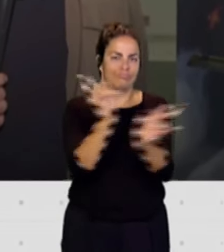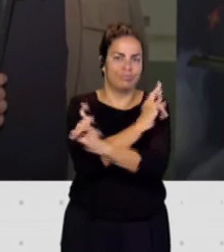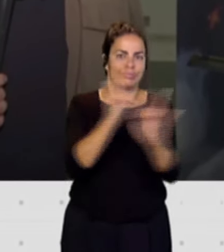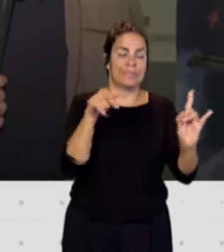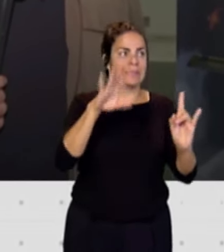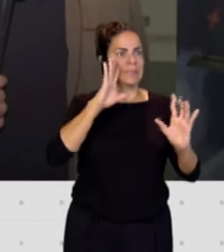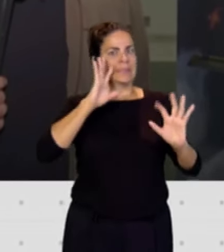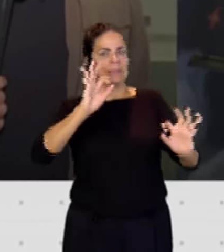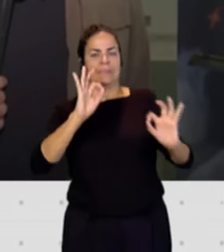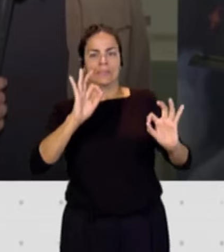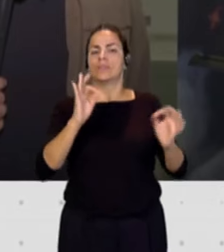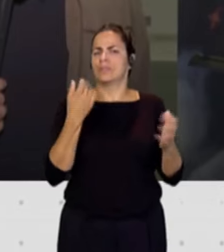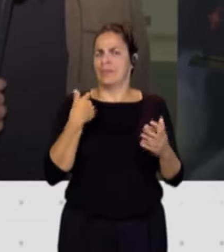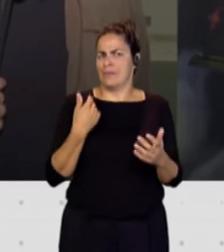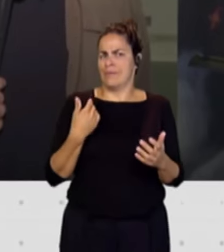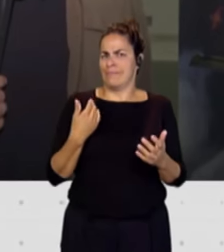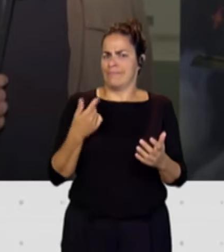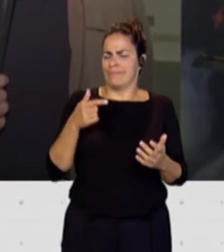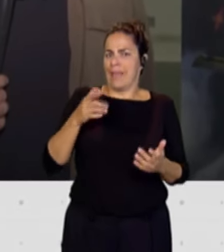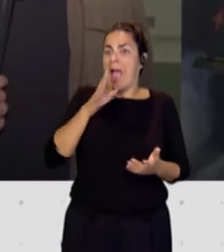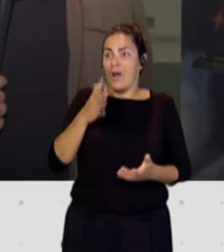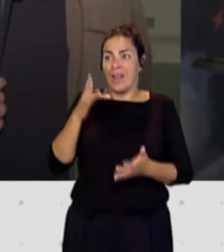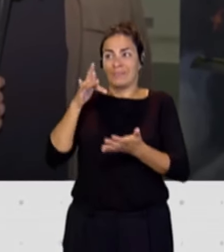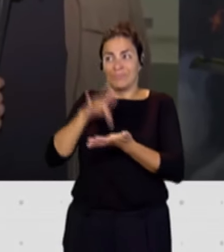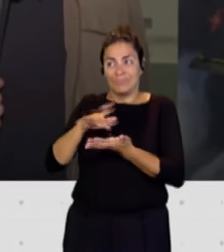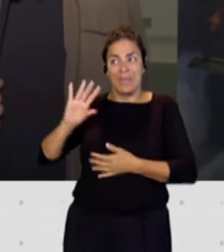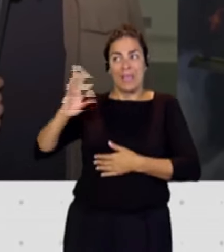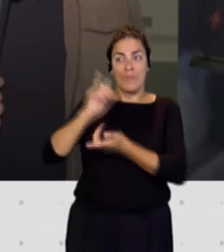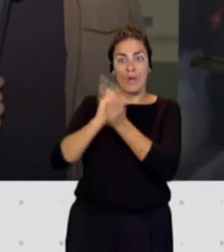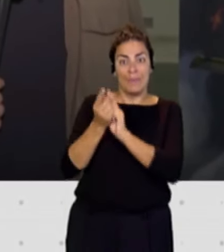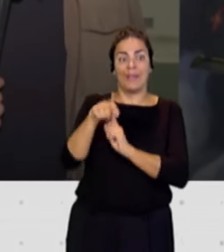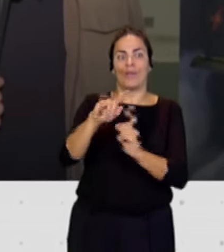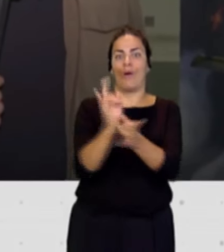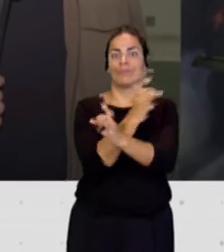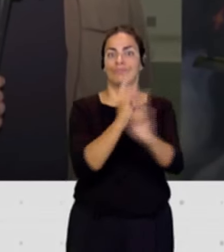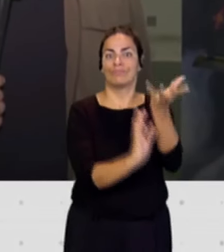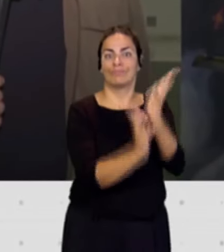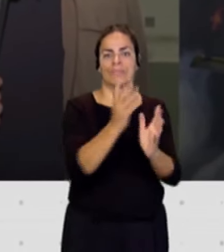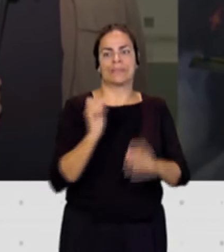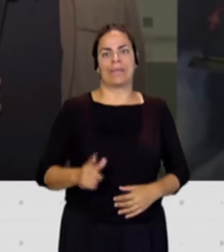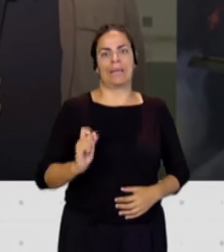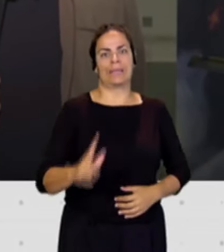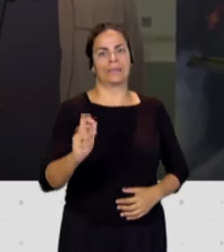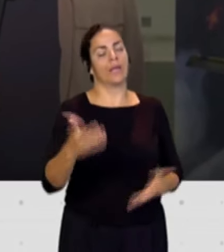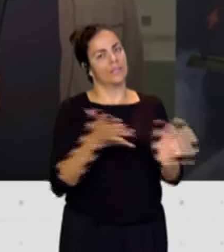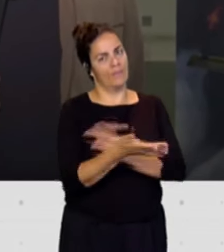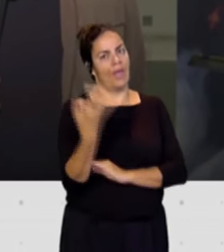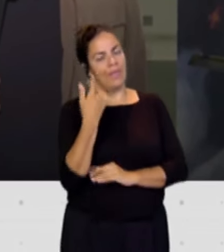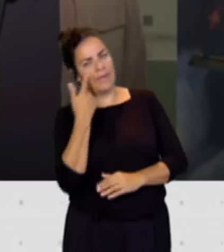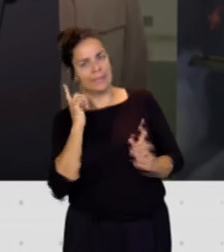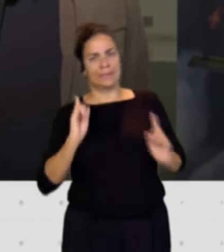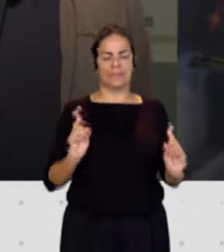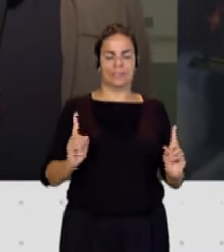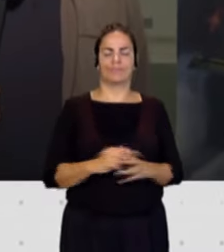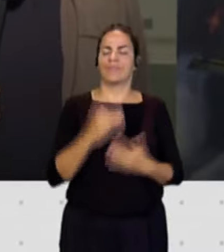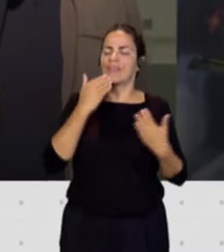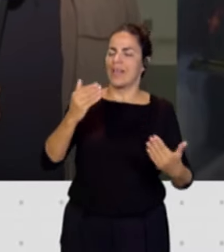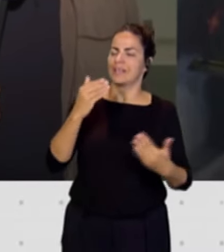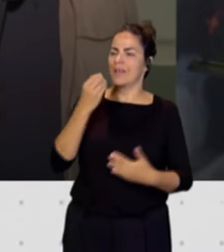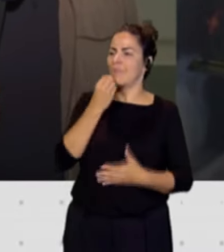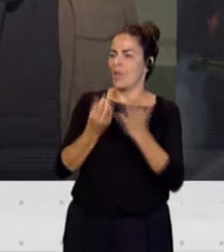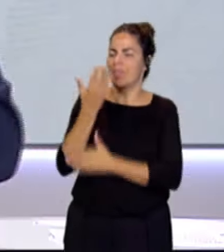que cada vez cobran más importancia con el cambio climático Gracias Luis muy buenos días Gracias a ti Antonio